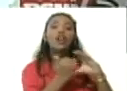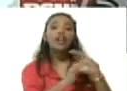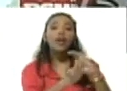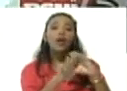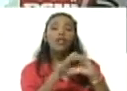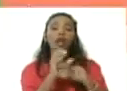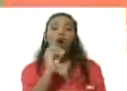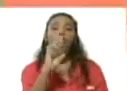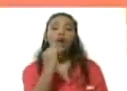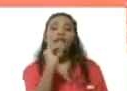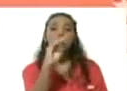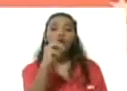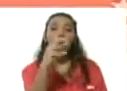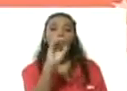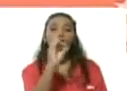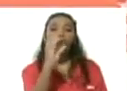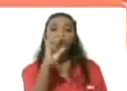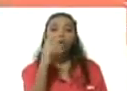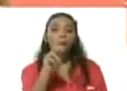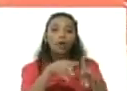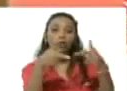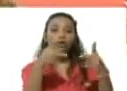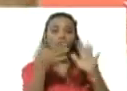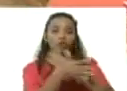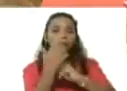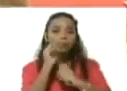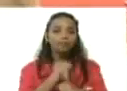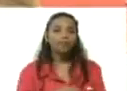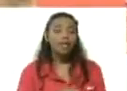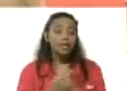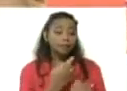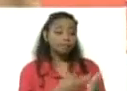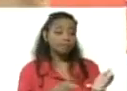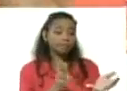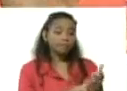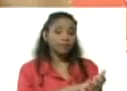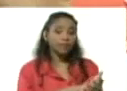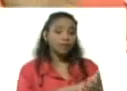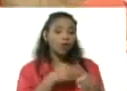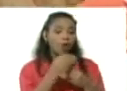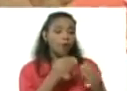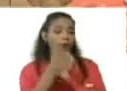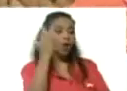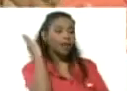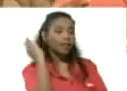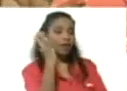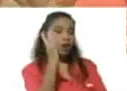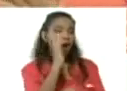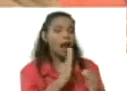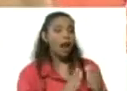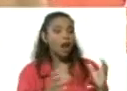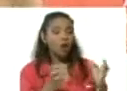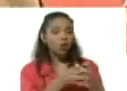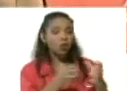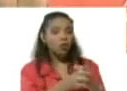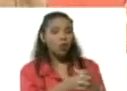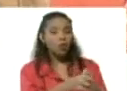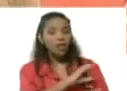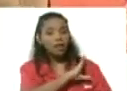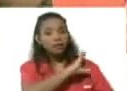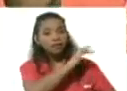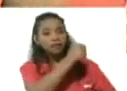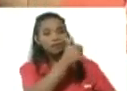Buenas tardes, vicepresidente. Reiterar un poco sobre las sanciones a la directiva de la Asamblea Nacional